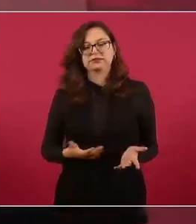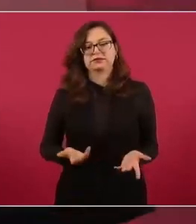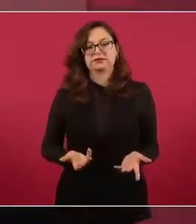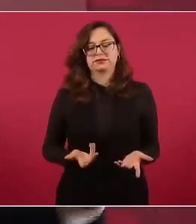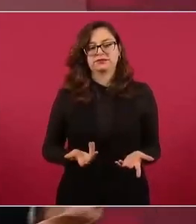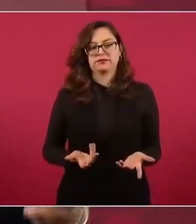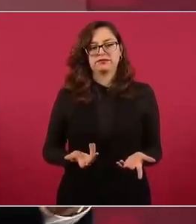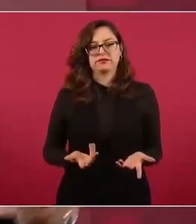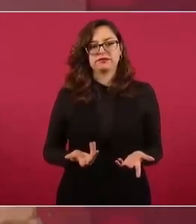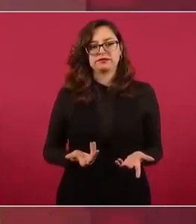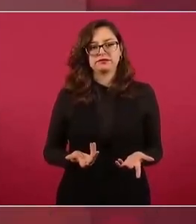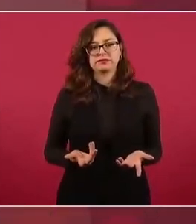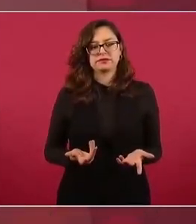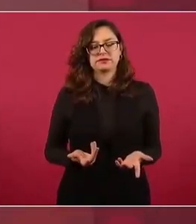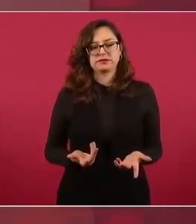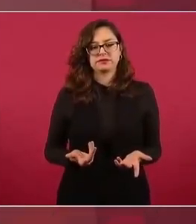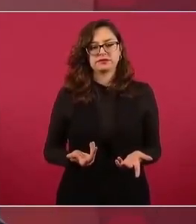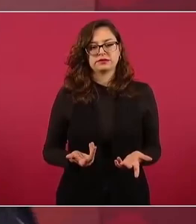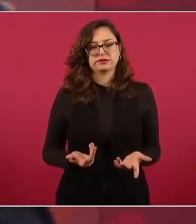y tener